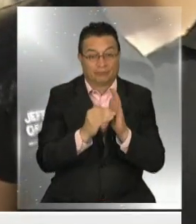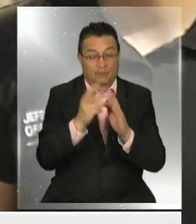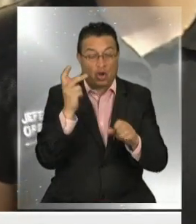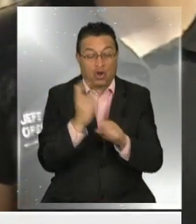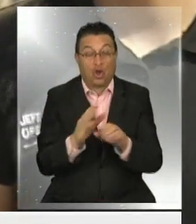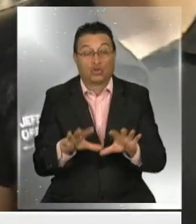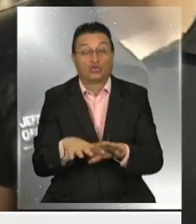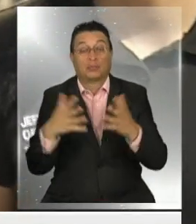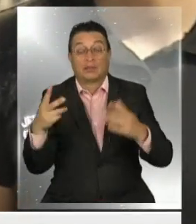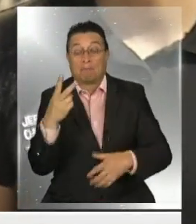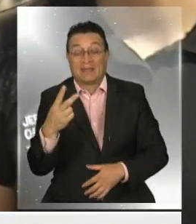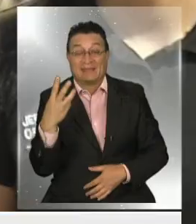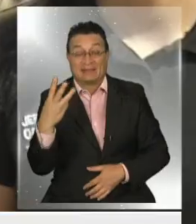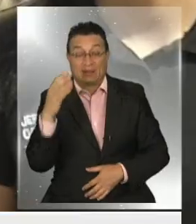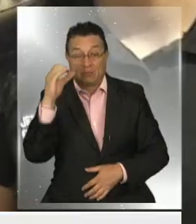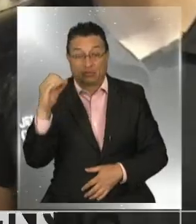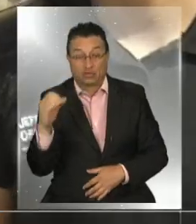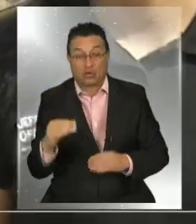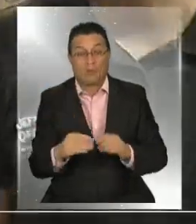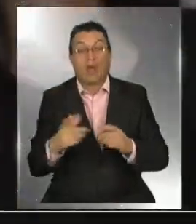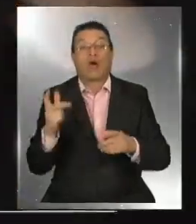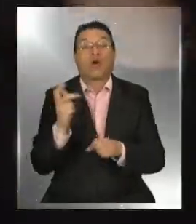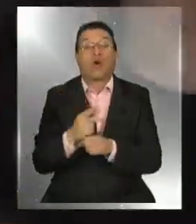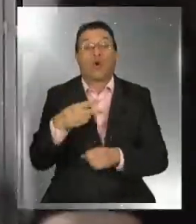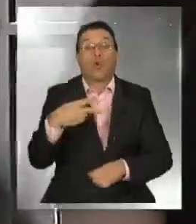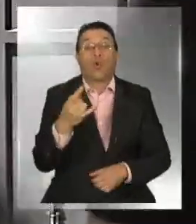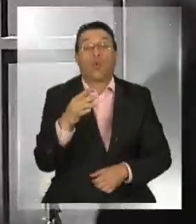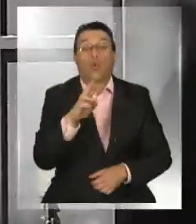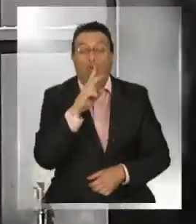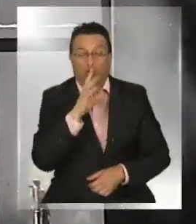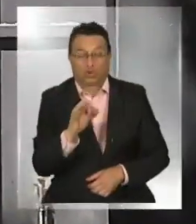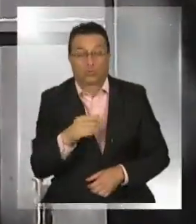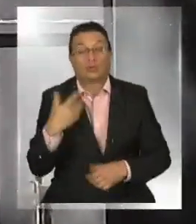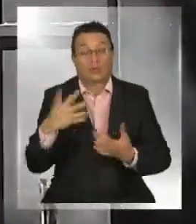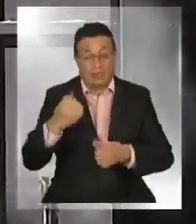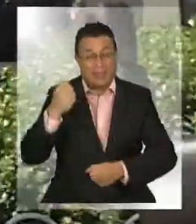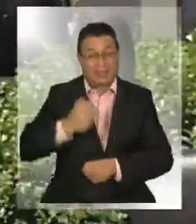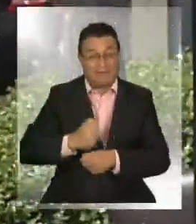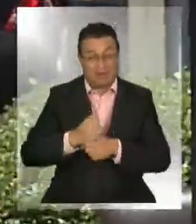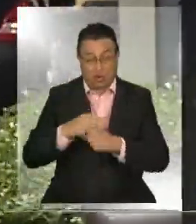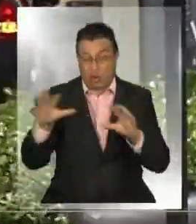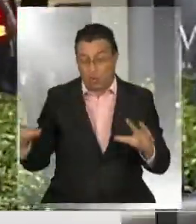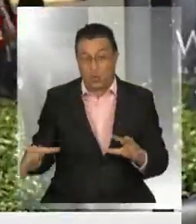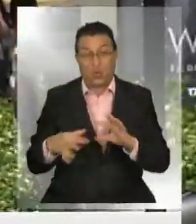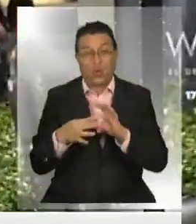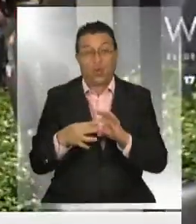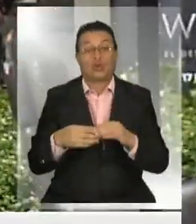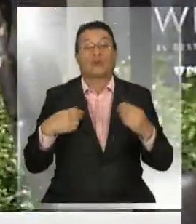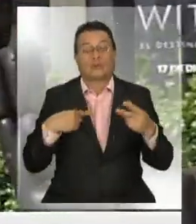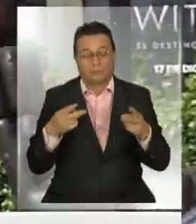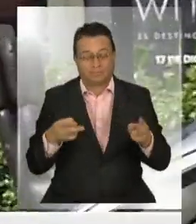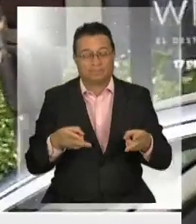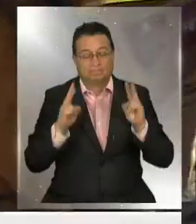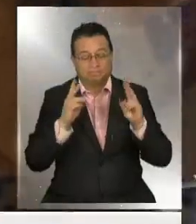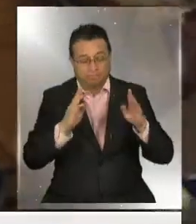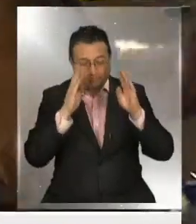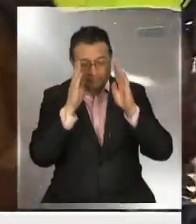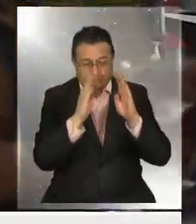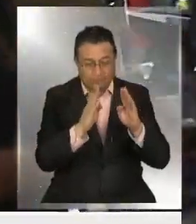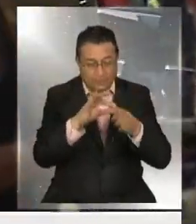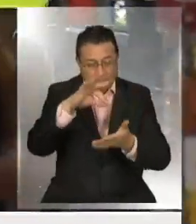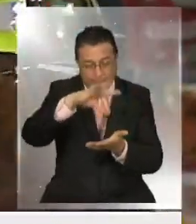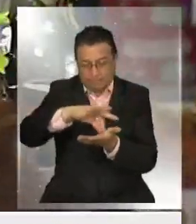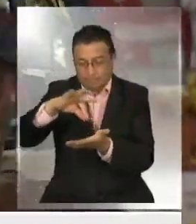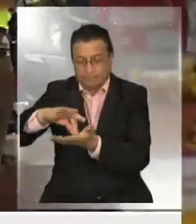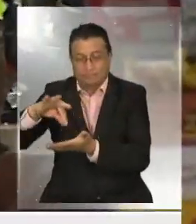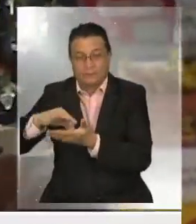y un 23% en lo que respecta a los hurtos. Nosotros hemos desarrollado un trabajo en conjunto que nos ha permitido focalizar y georreferenciar